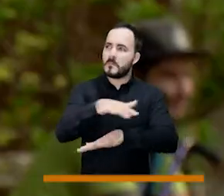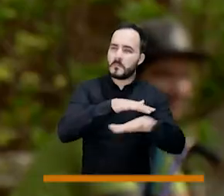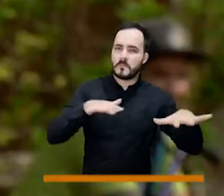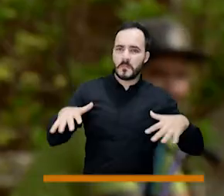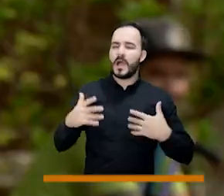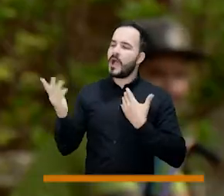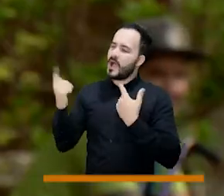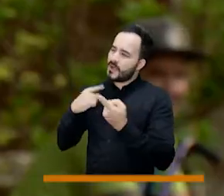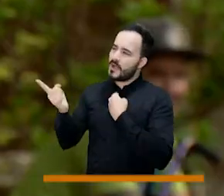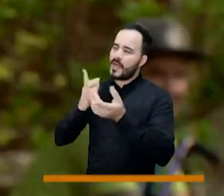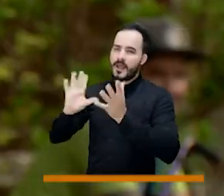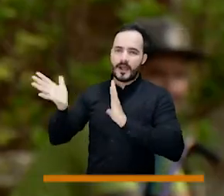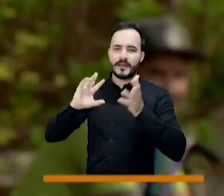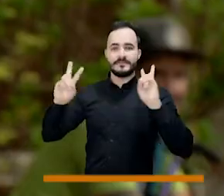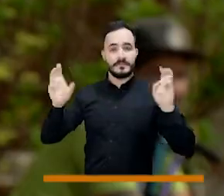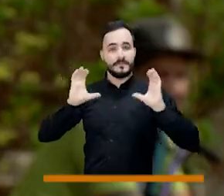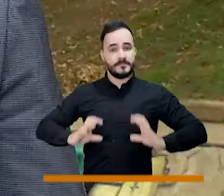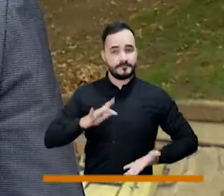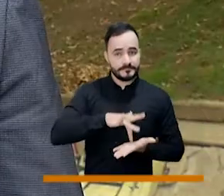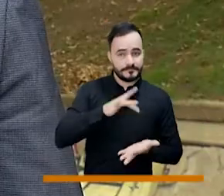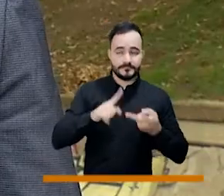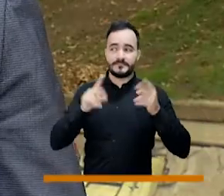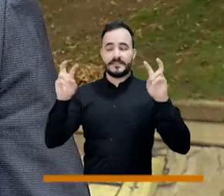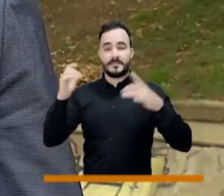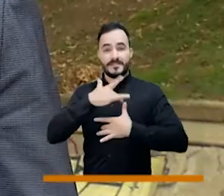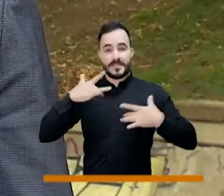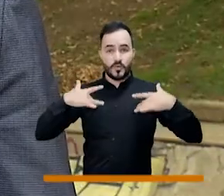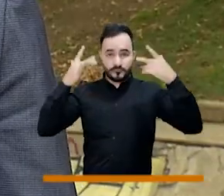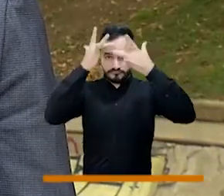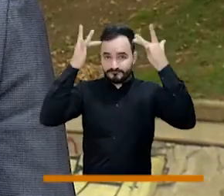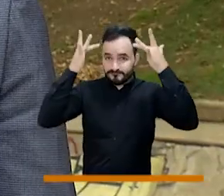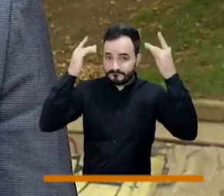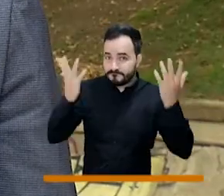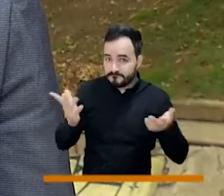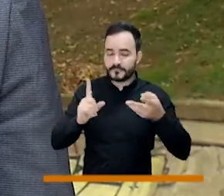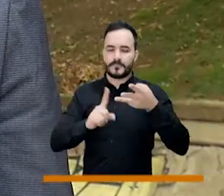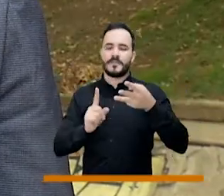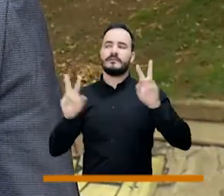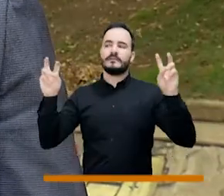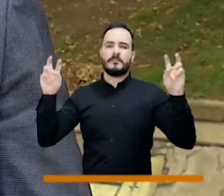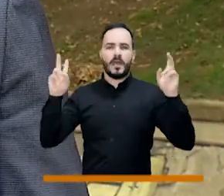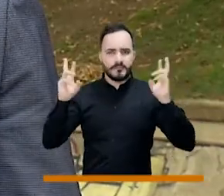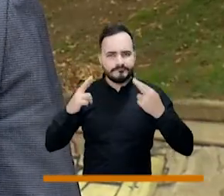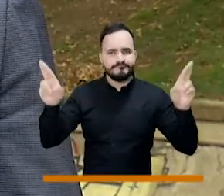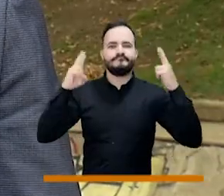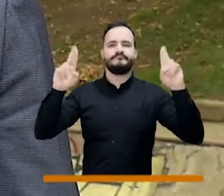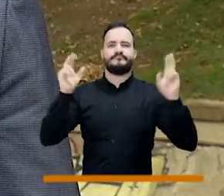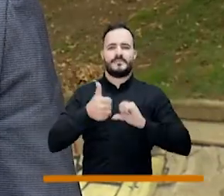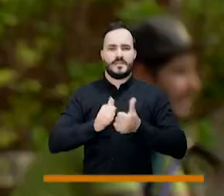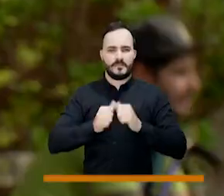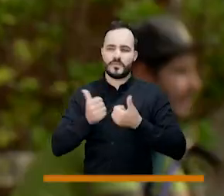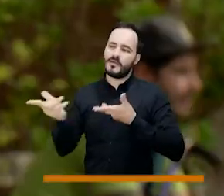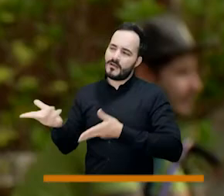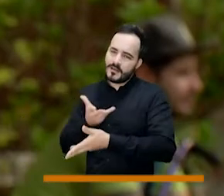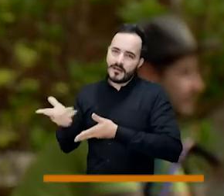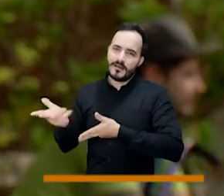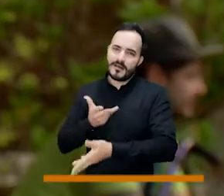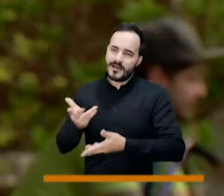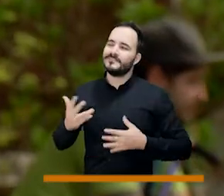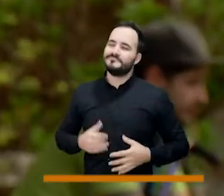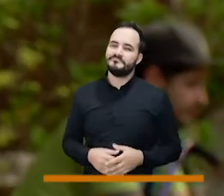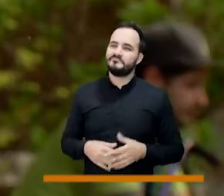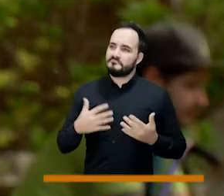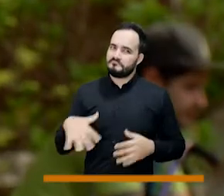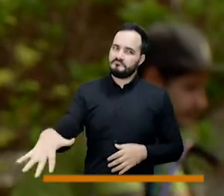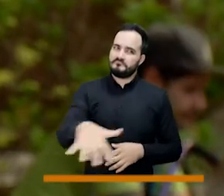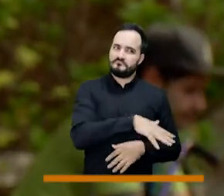temas. Hemos hablado de participación, hemos hablado de salud mental y hemos hablado de recreación, deporte y, por